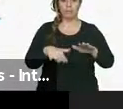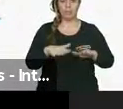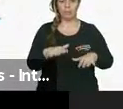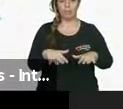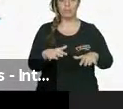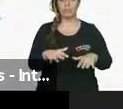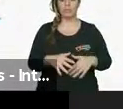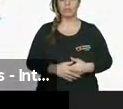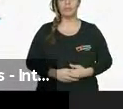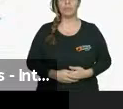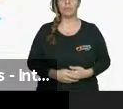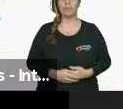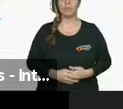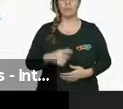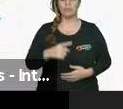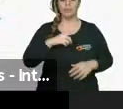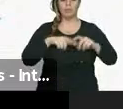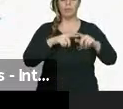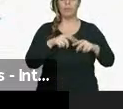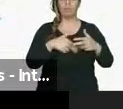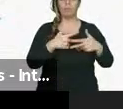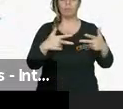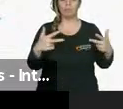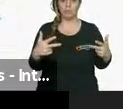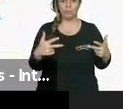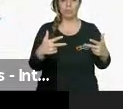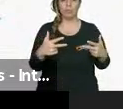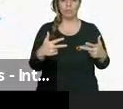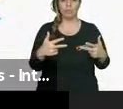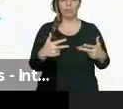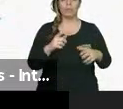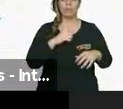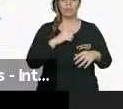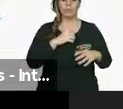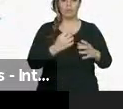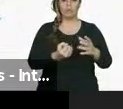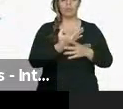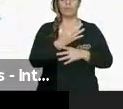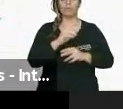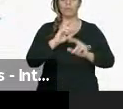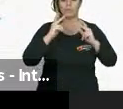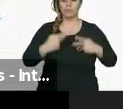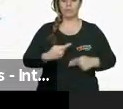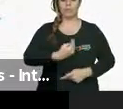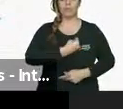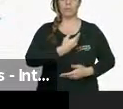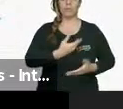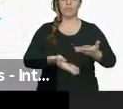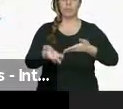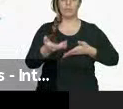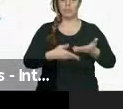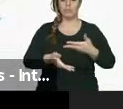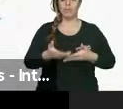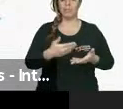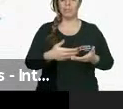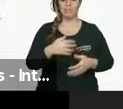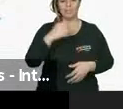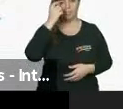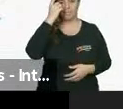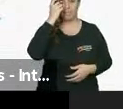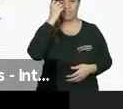realizan en él. Los objetos con que los seres vivos interactúan surgen de la acción de esos seres vivos. La existencia de esos objetos de ser vivo